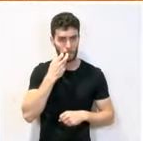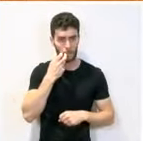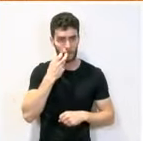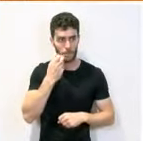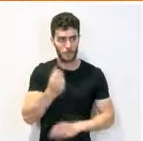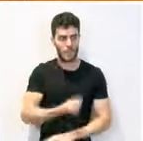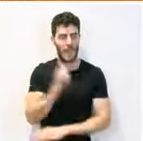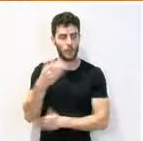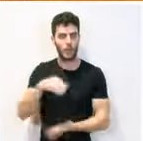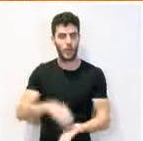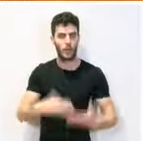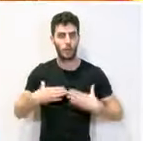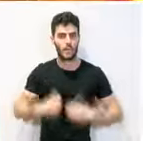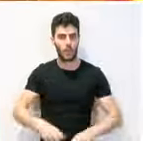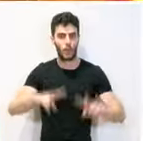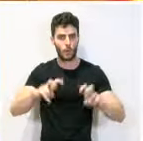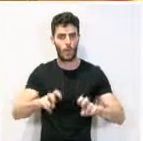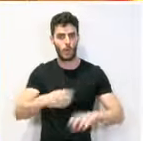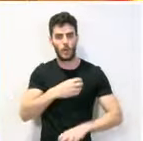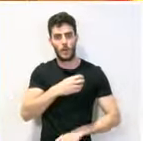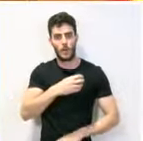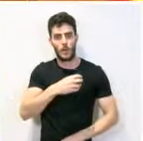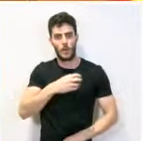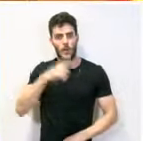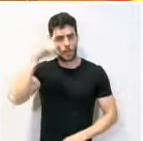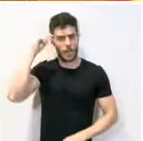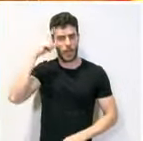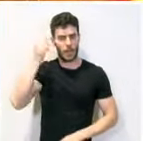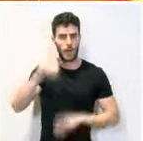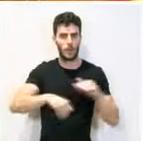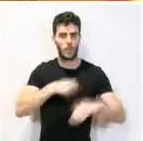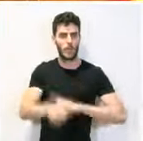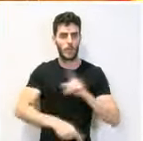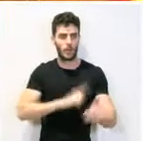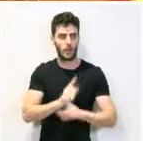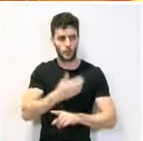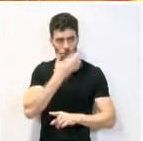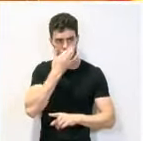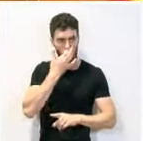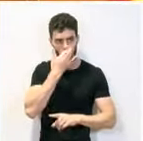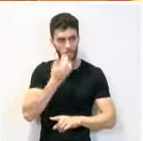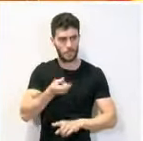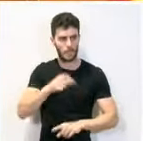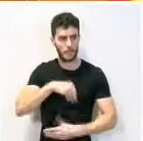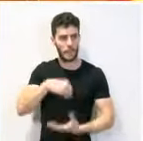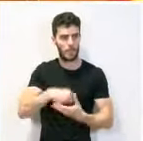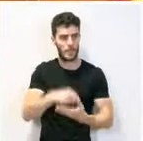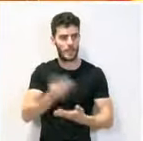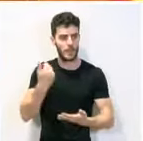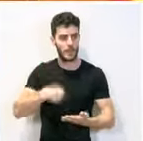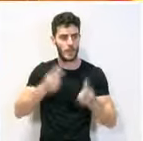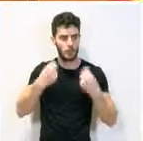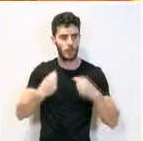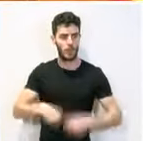un nuevo centro de salud en Lardero, creo que también lo votarán en contra, a pesar de que se ha votado y se ha incluido ya en los presupuestos